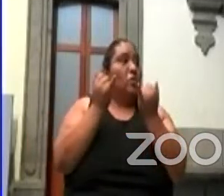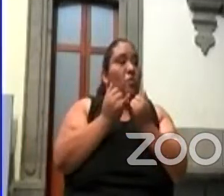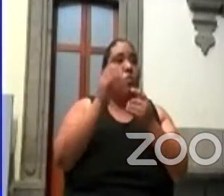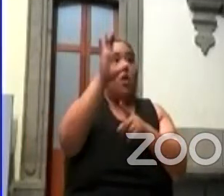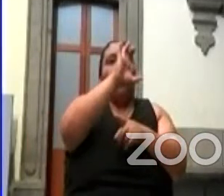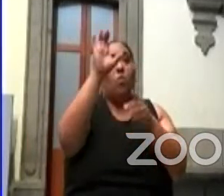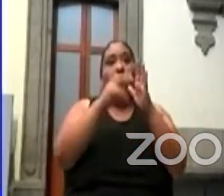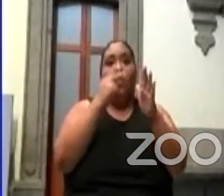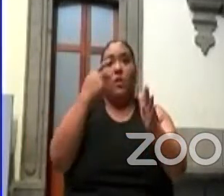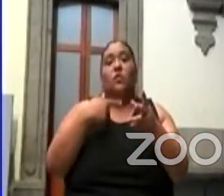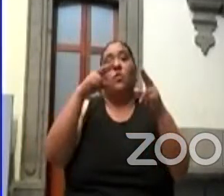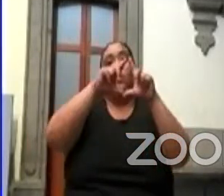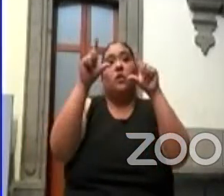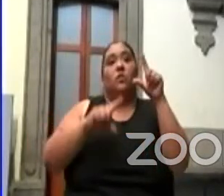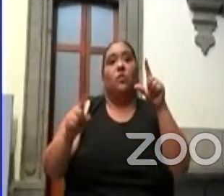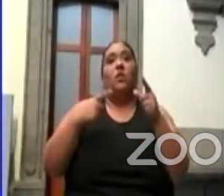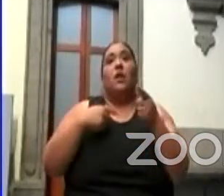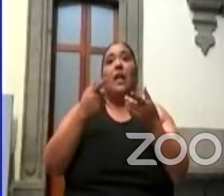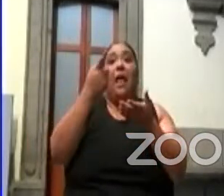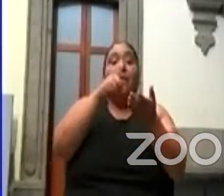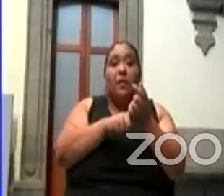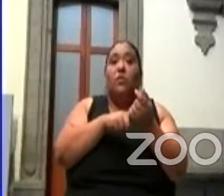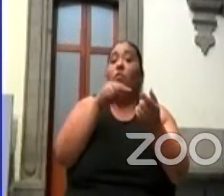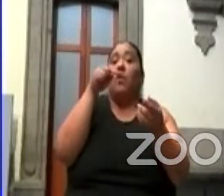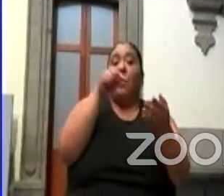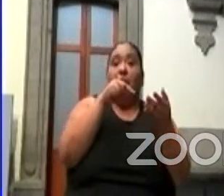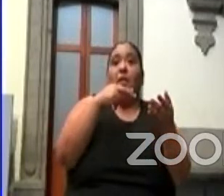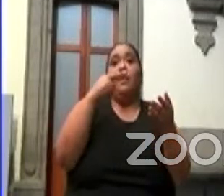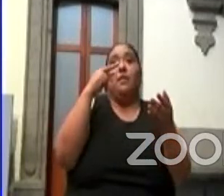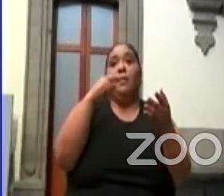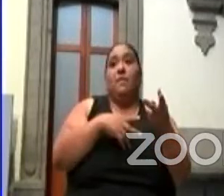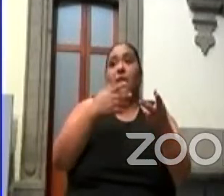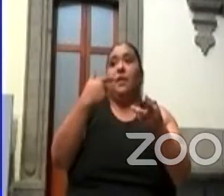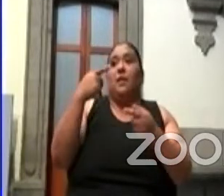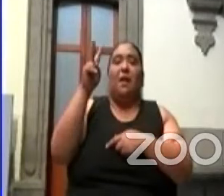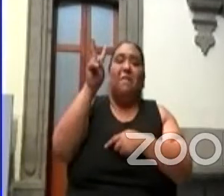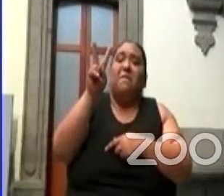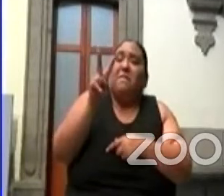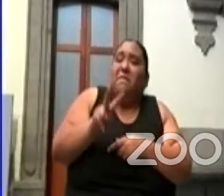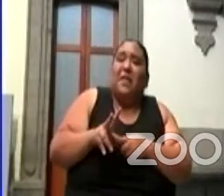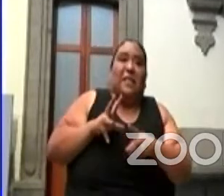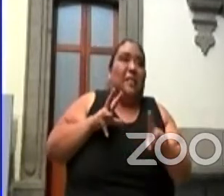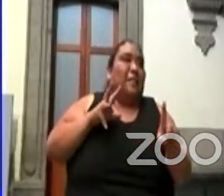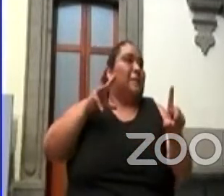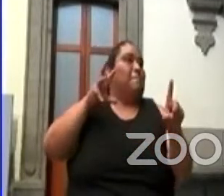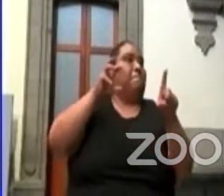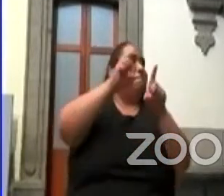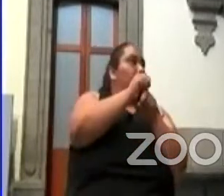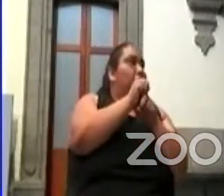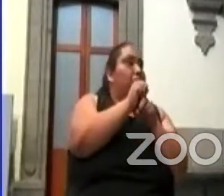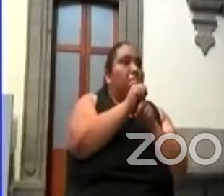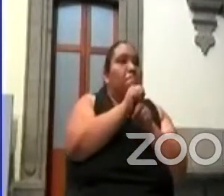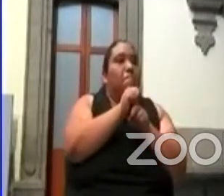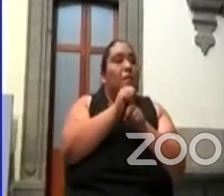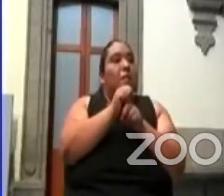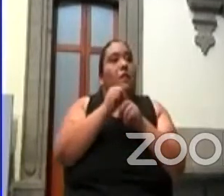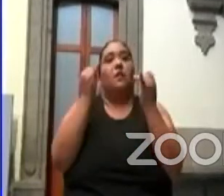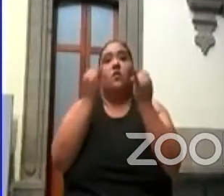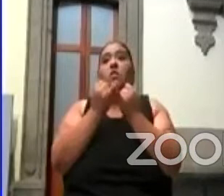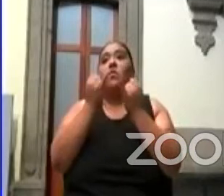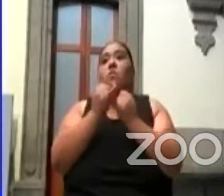Nacional, de la que viene nuestra convención, así es que eso fue para nosotros un gran logro. Por otro lado, también estamos